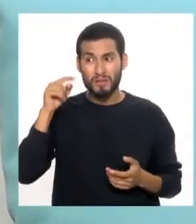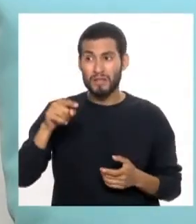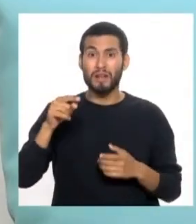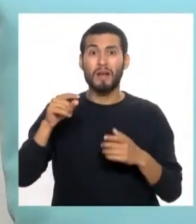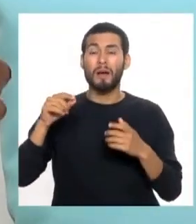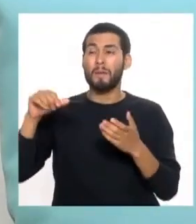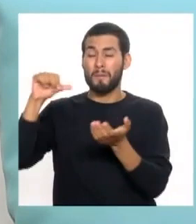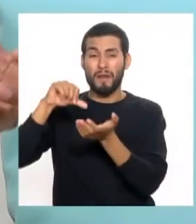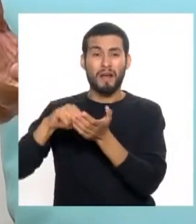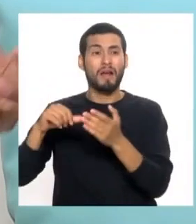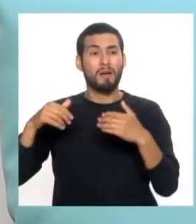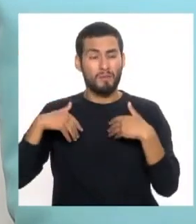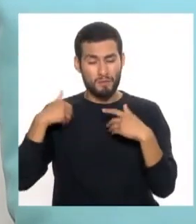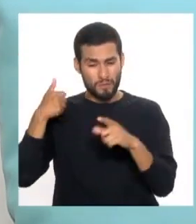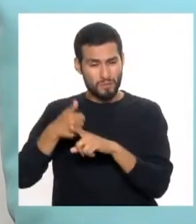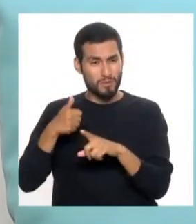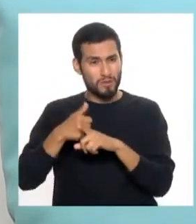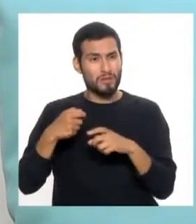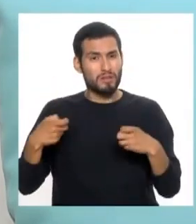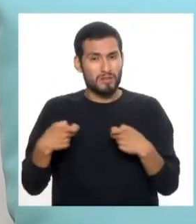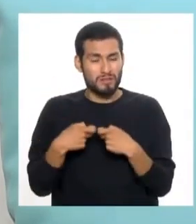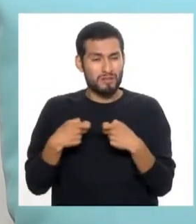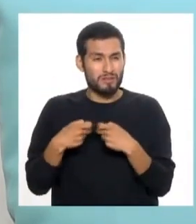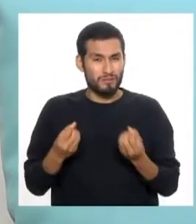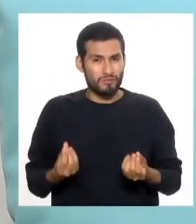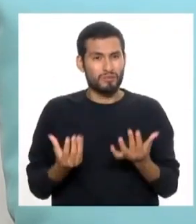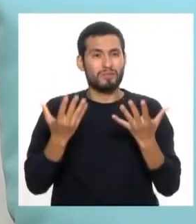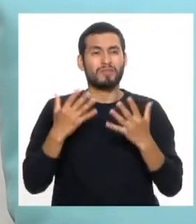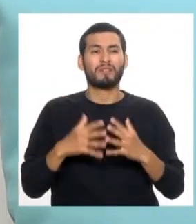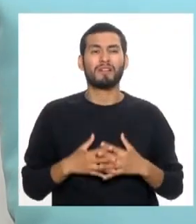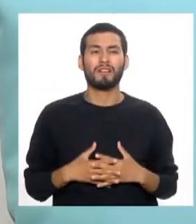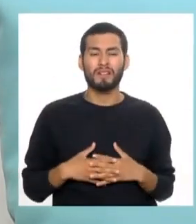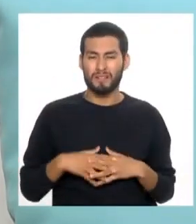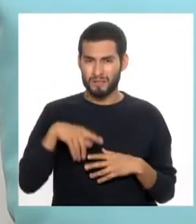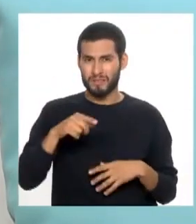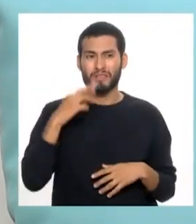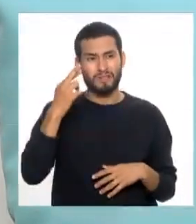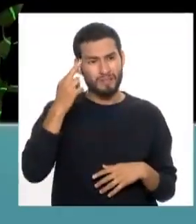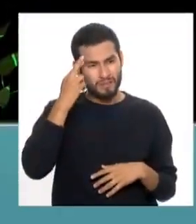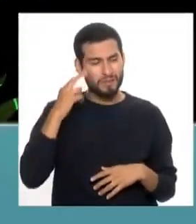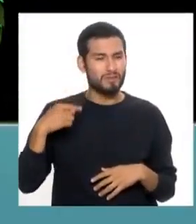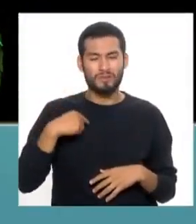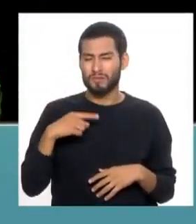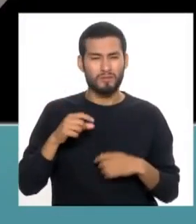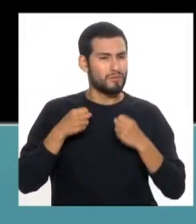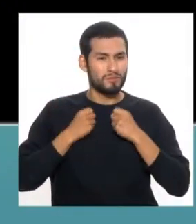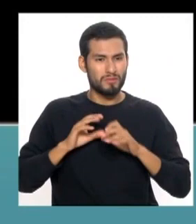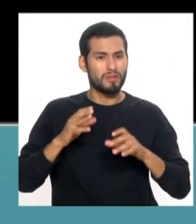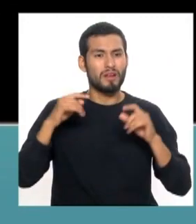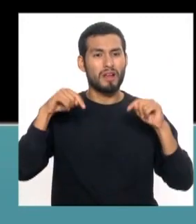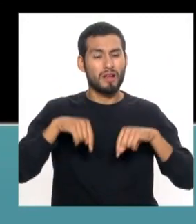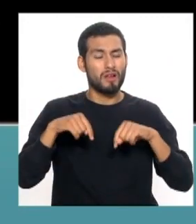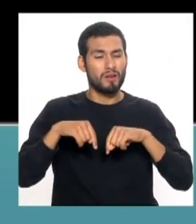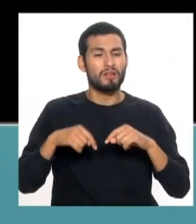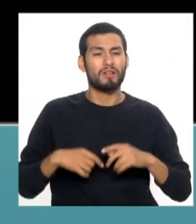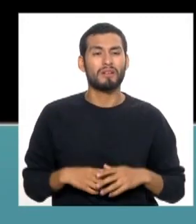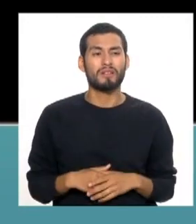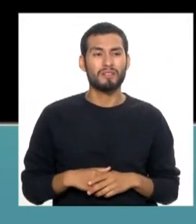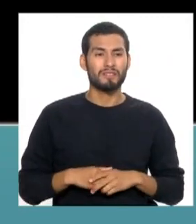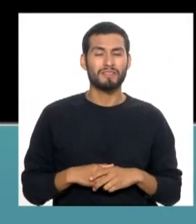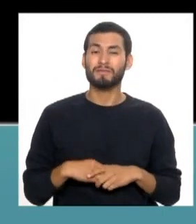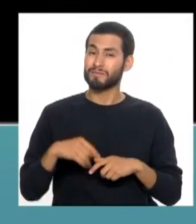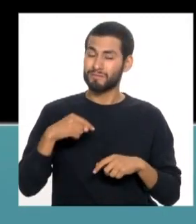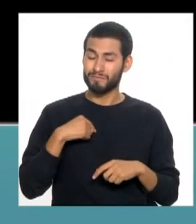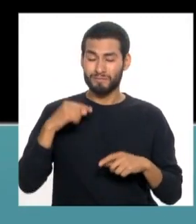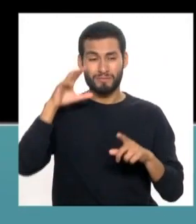parques puedan generar su propia corriente? ¿No? Entonces, es por esa razón que yo no me rindo y ahora, ¿no?